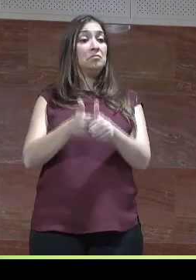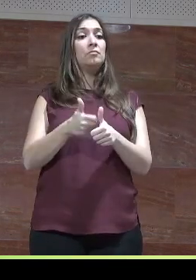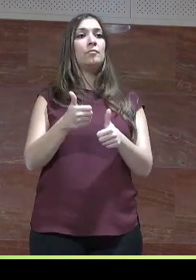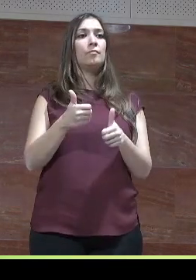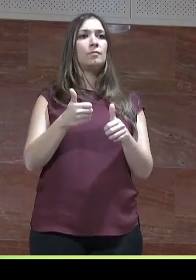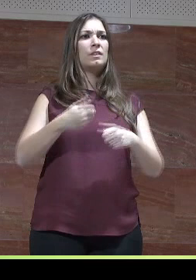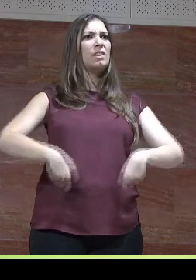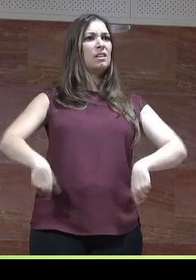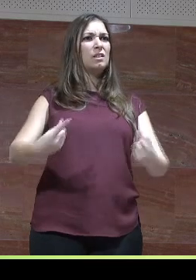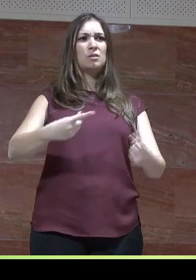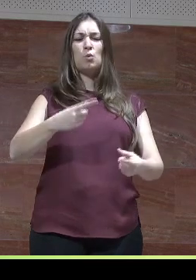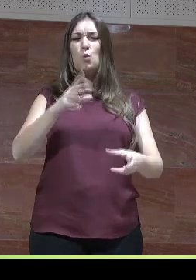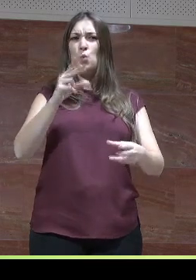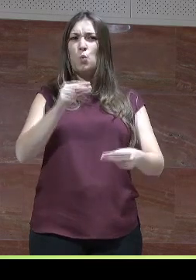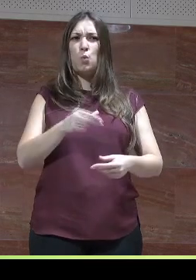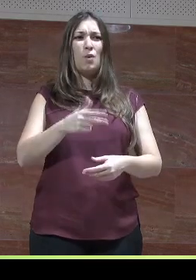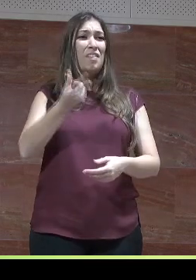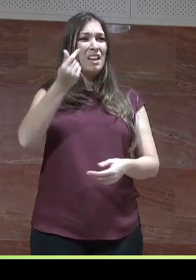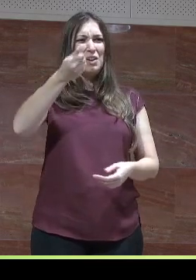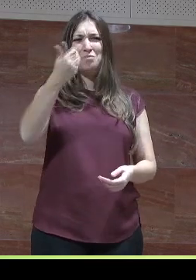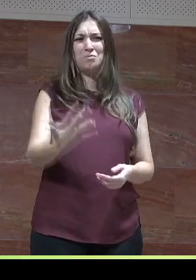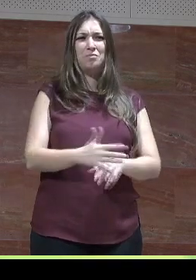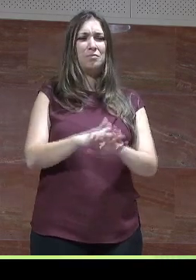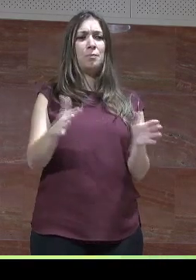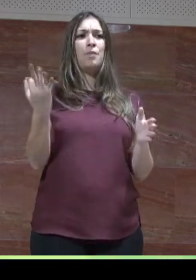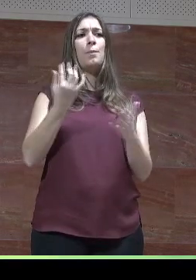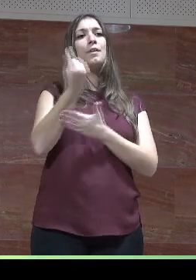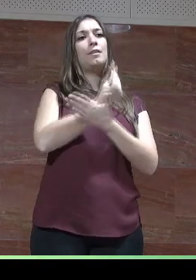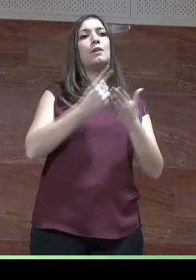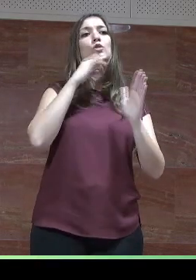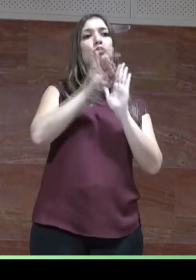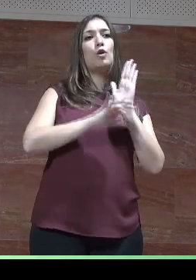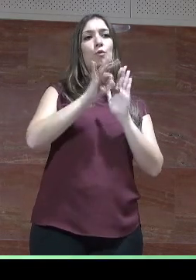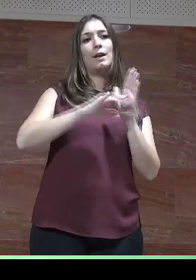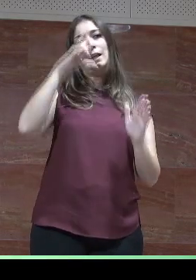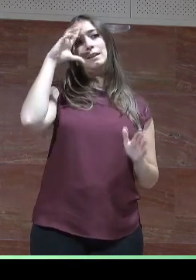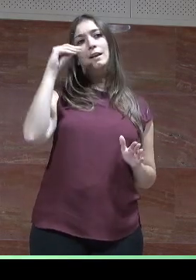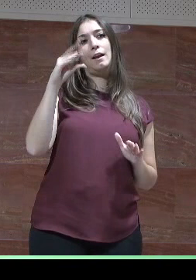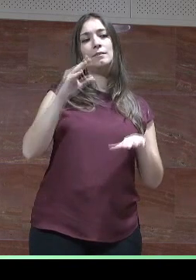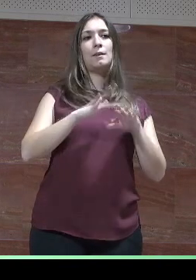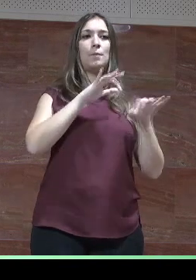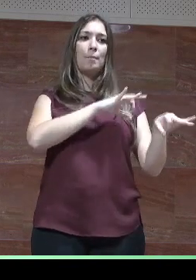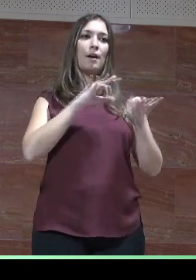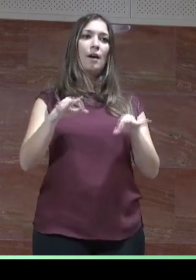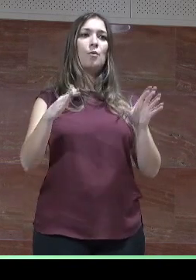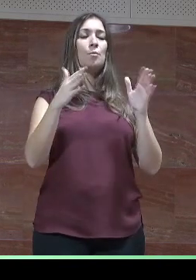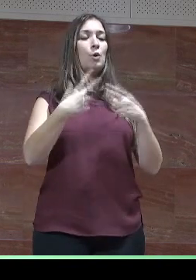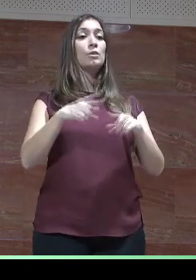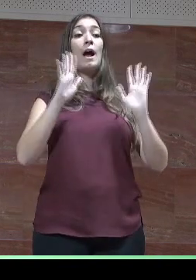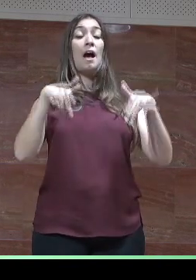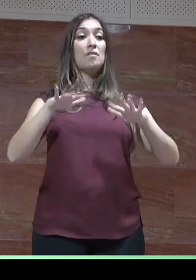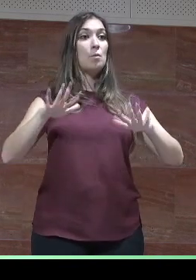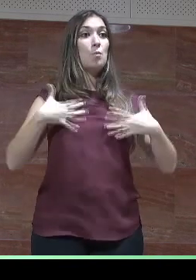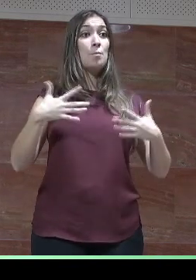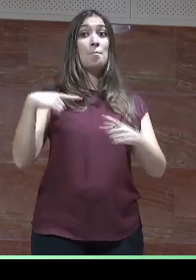eso costaba una inmensa fortuna, costaba mucho dinero, porque había que diseñar un software inteligente, etcétera. Y nos dimos la sorpresa de que nuestra